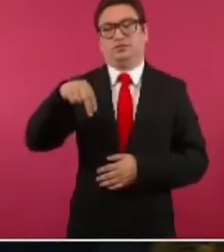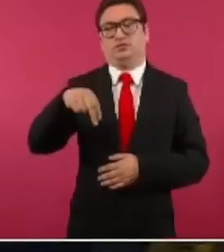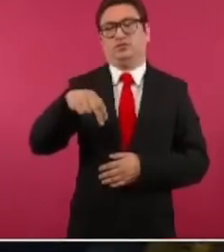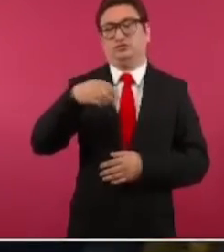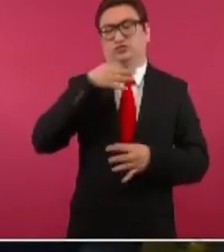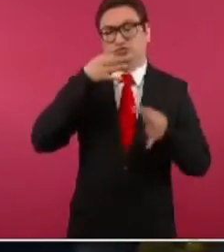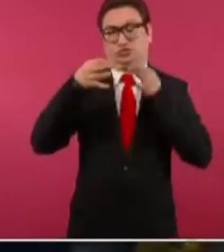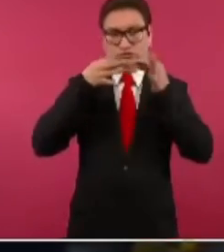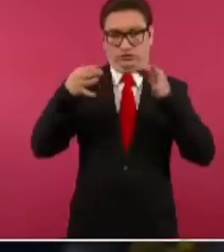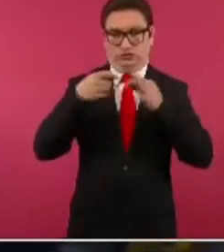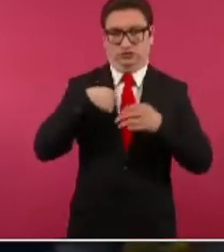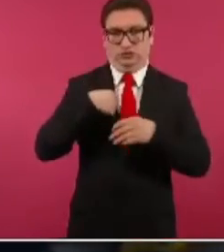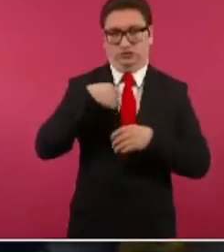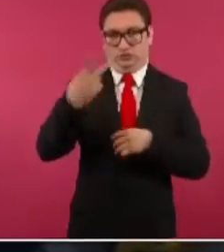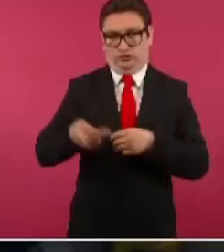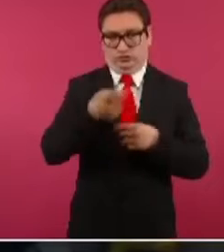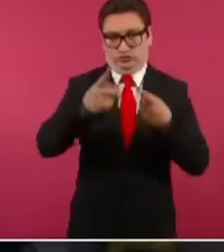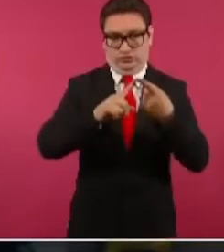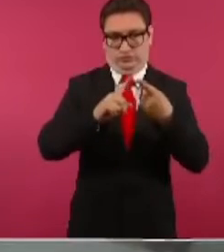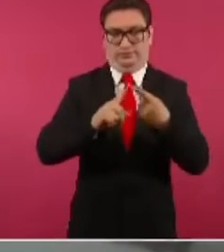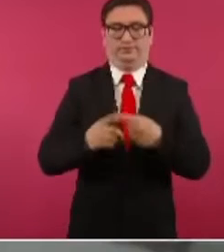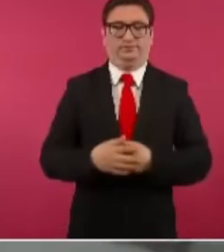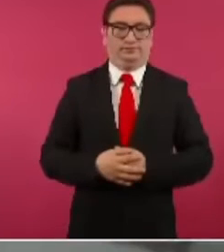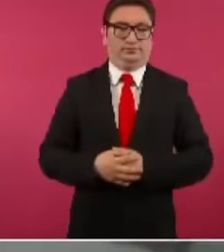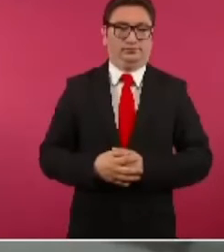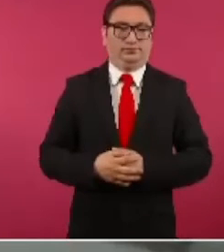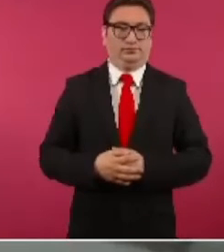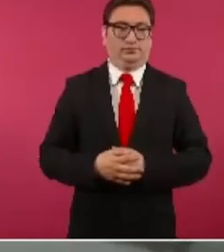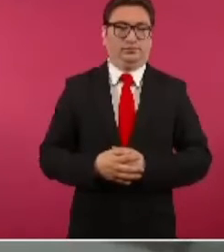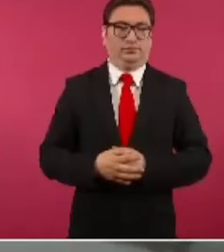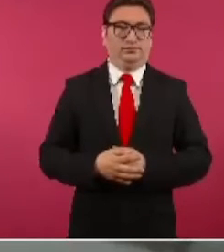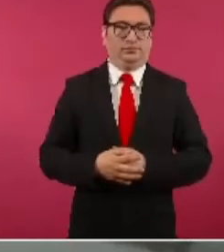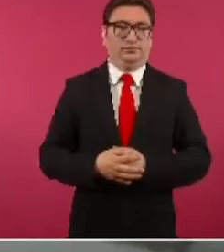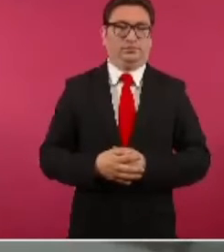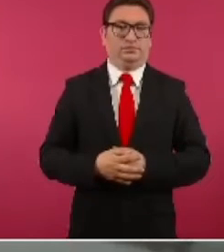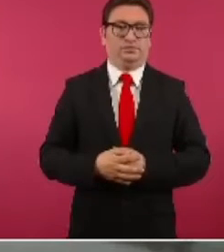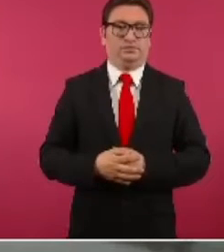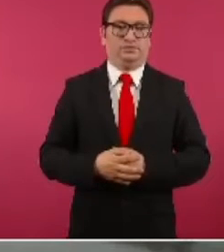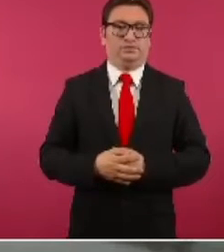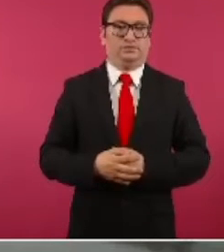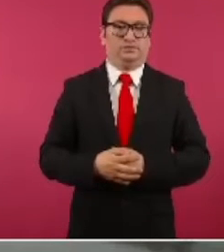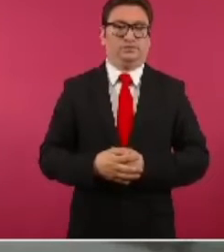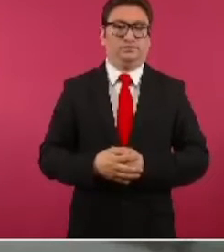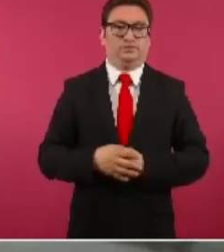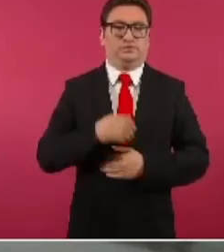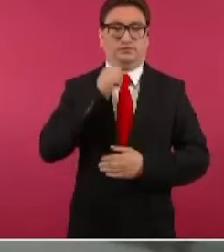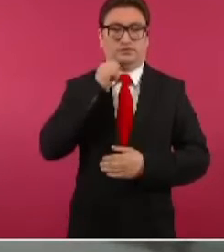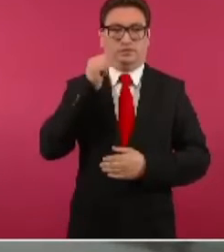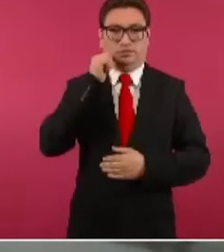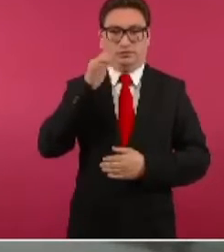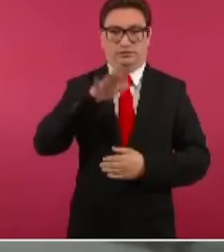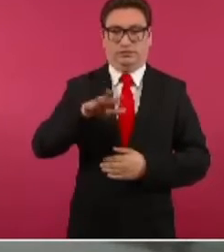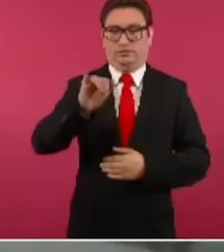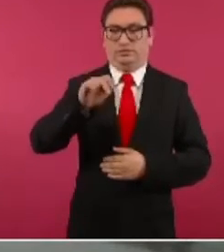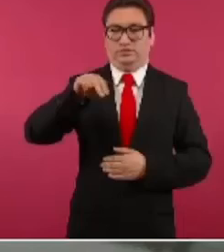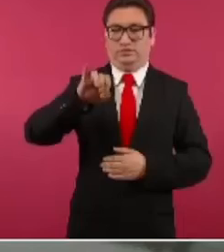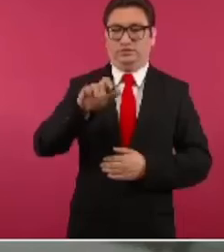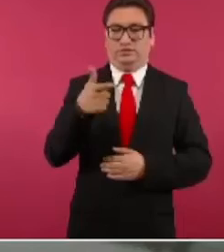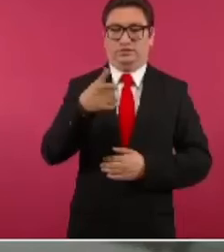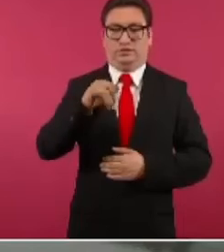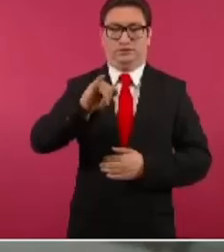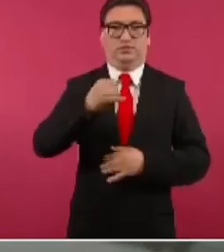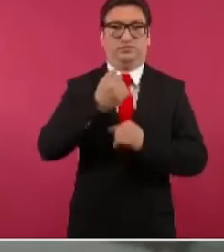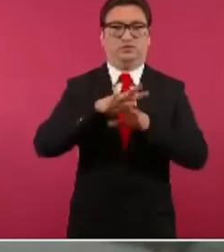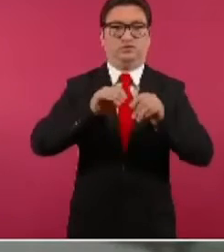pregunta es, ayer el INEGI publicó los